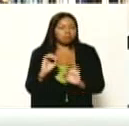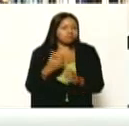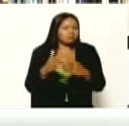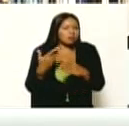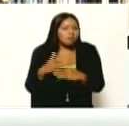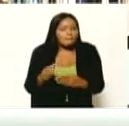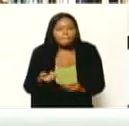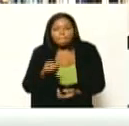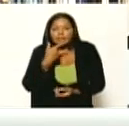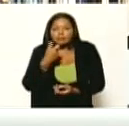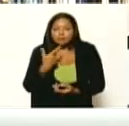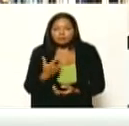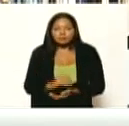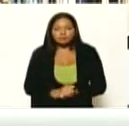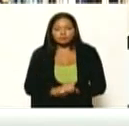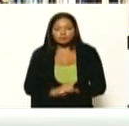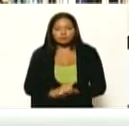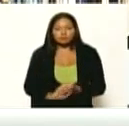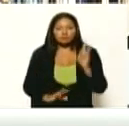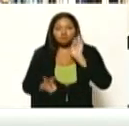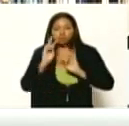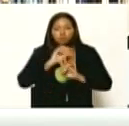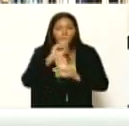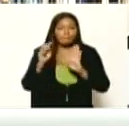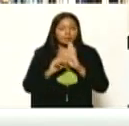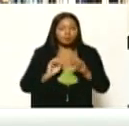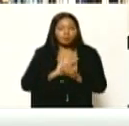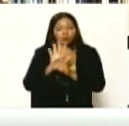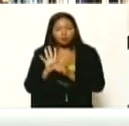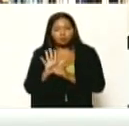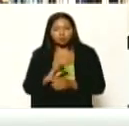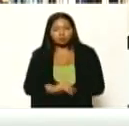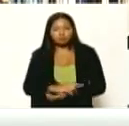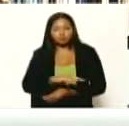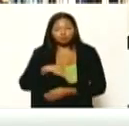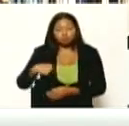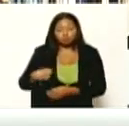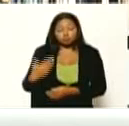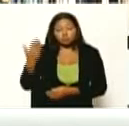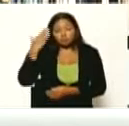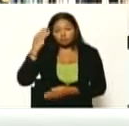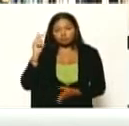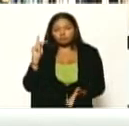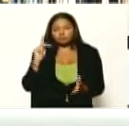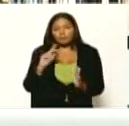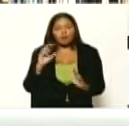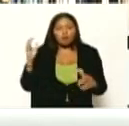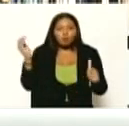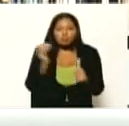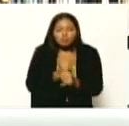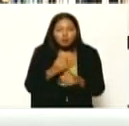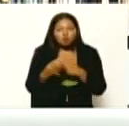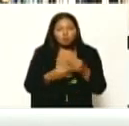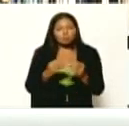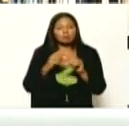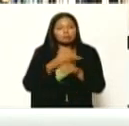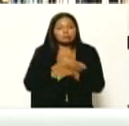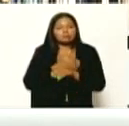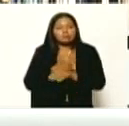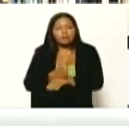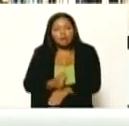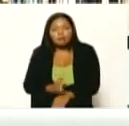que cure el coronavirus. Y sabemos que eso va a llegar, pero que tarda